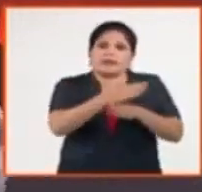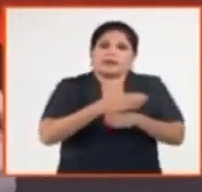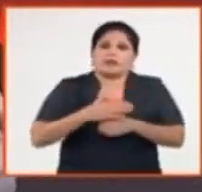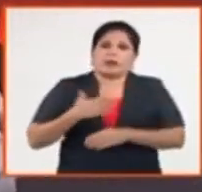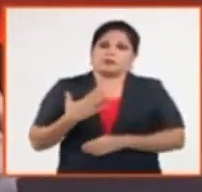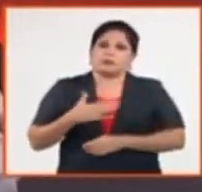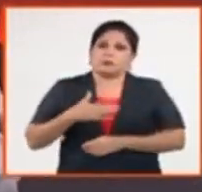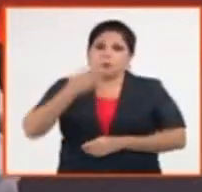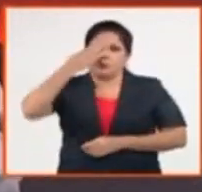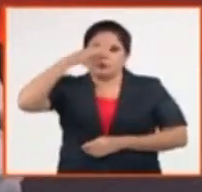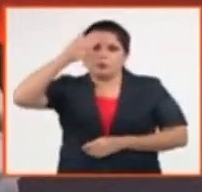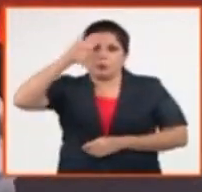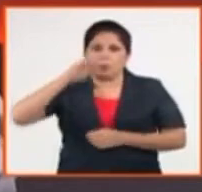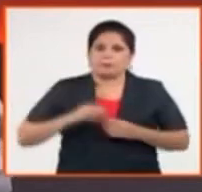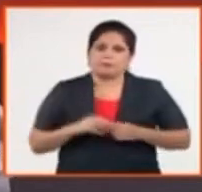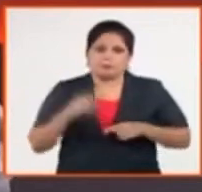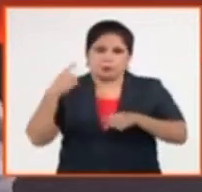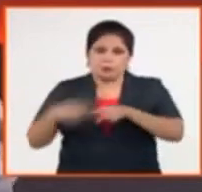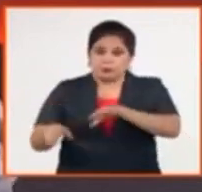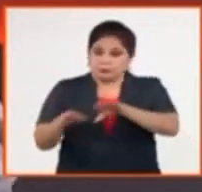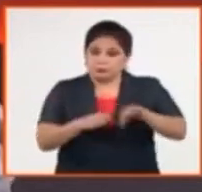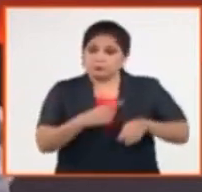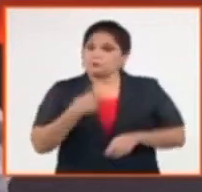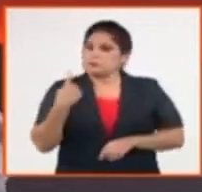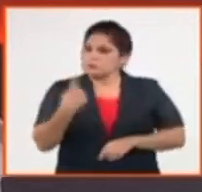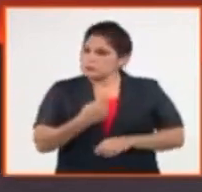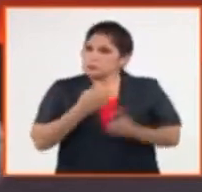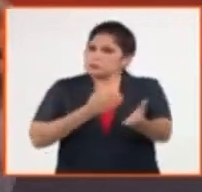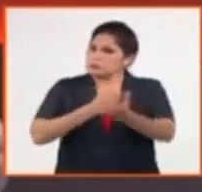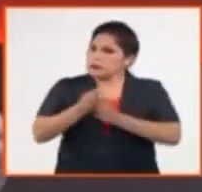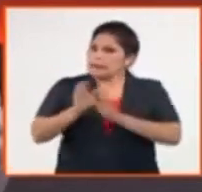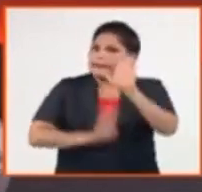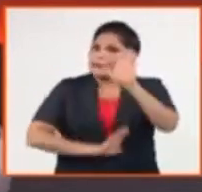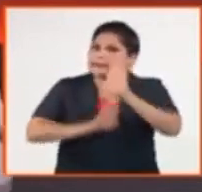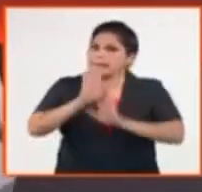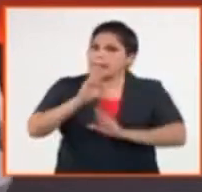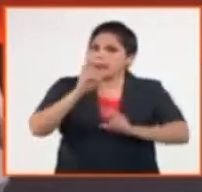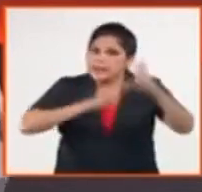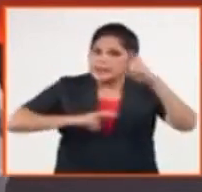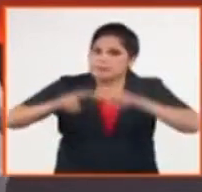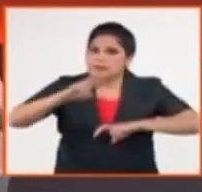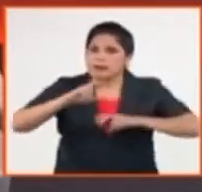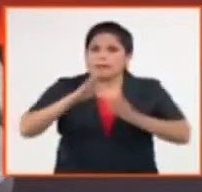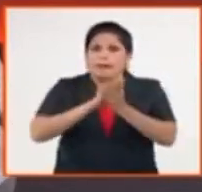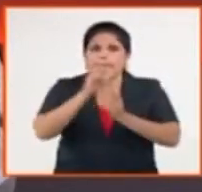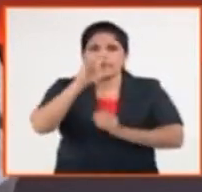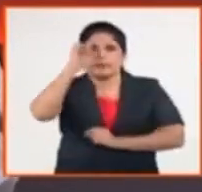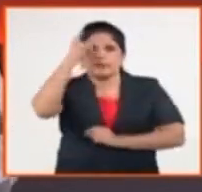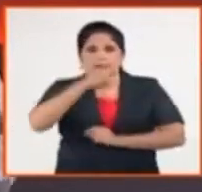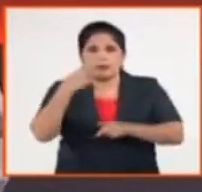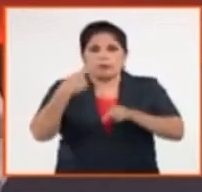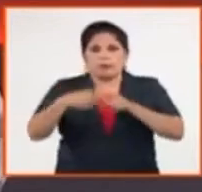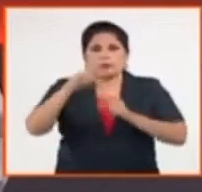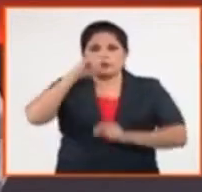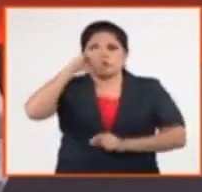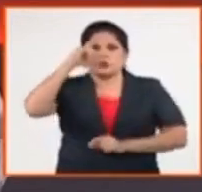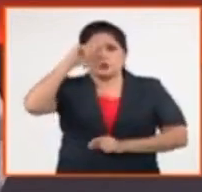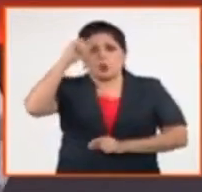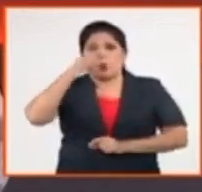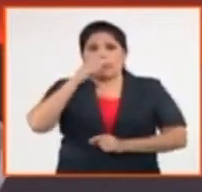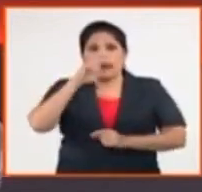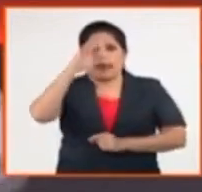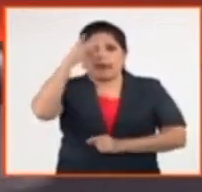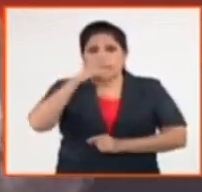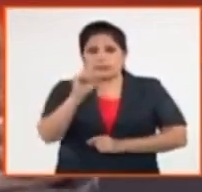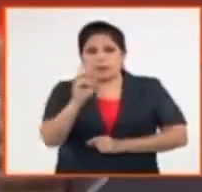parte, nosotros también continuaremos el desarrollo clínico de Mambizi Soberana 01. Como se